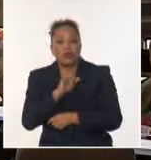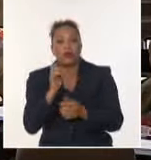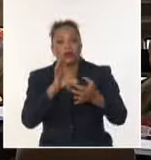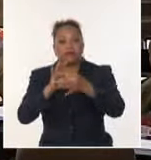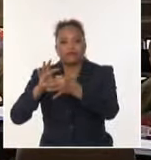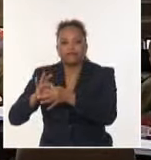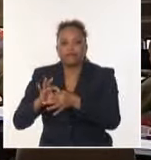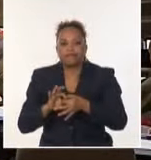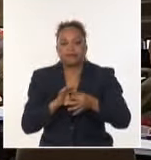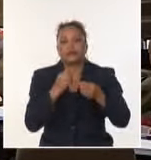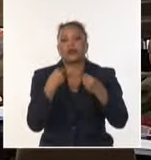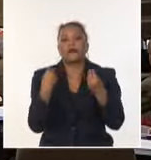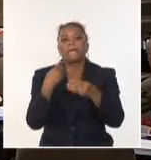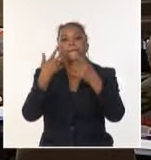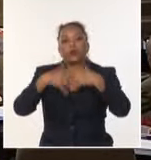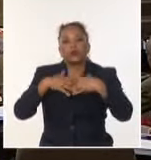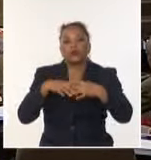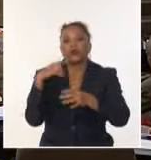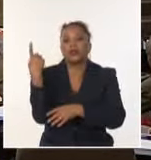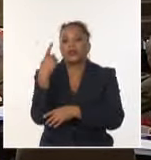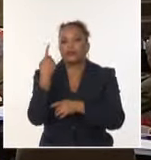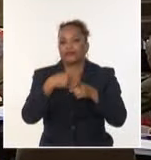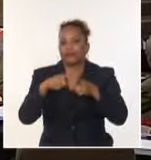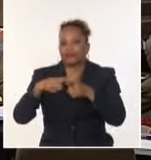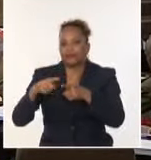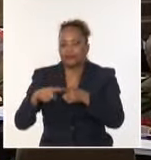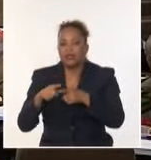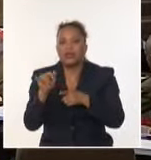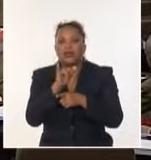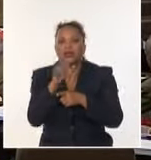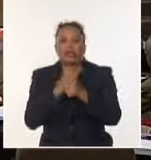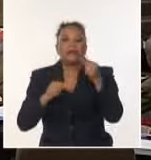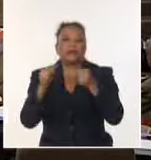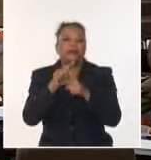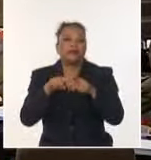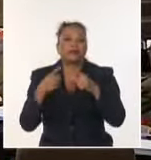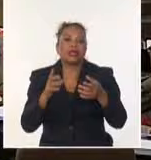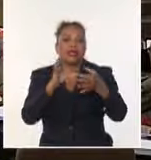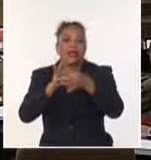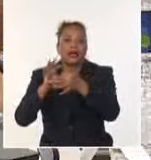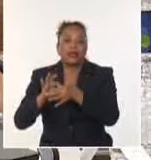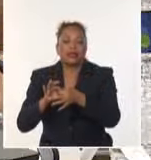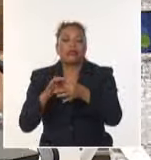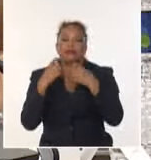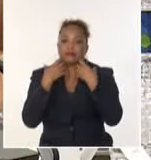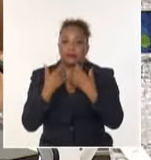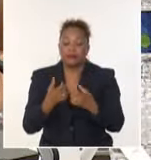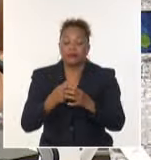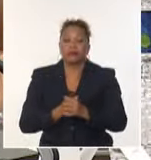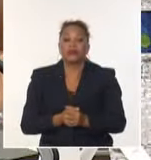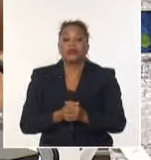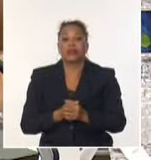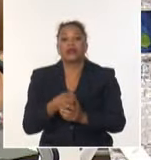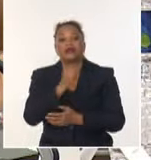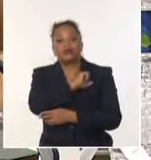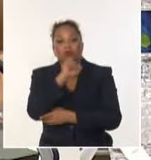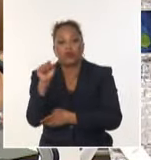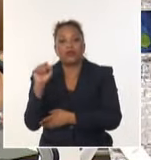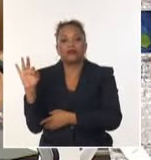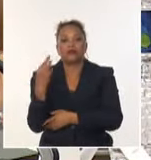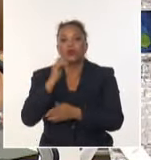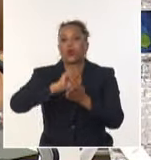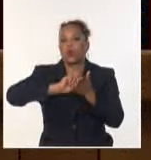con los productores nacionales de materias primas bajo el principio de cadenas del valor, logrando perfeccionar la